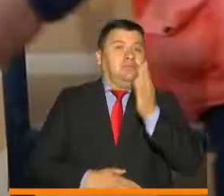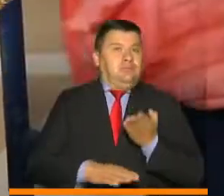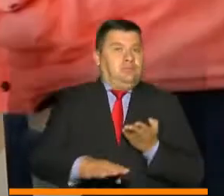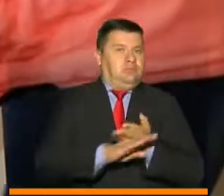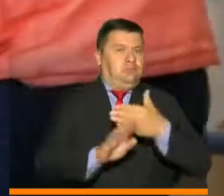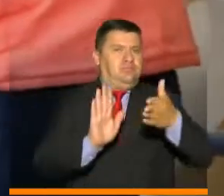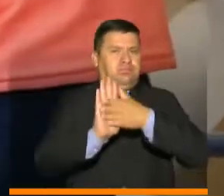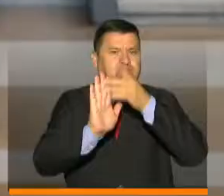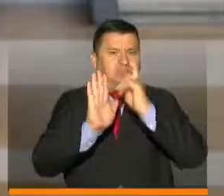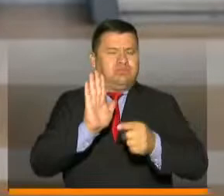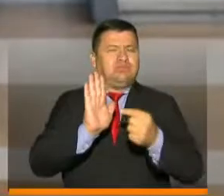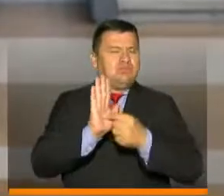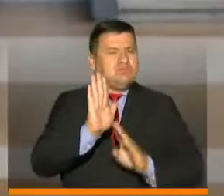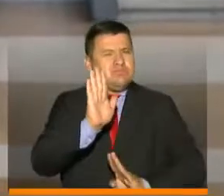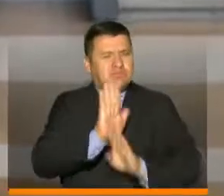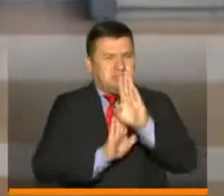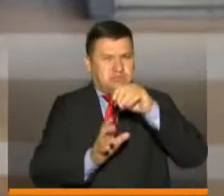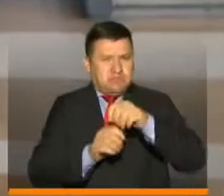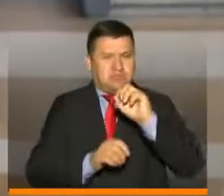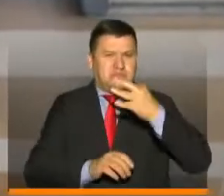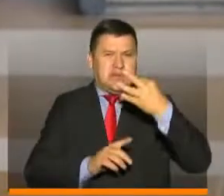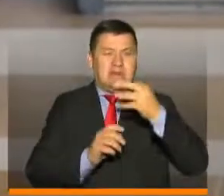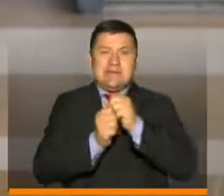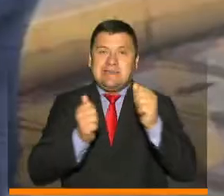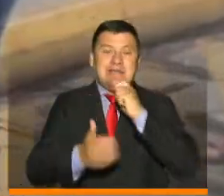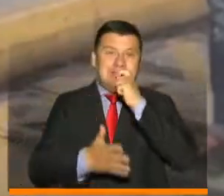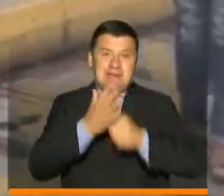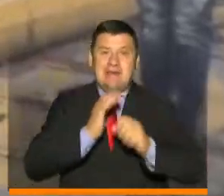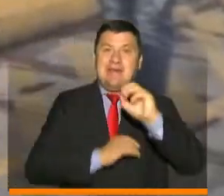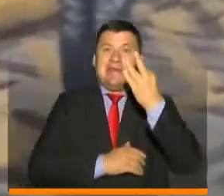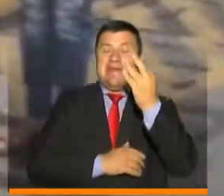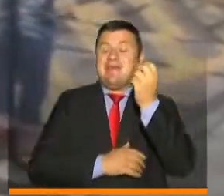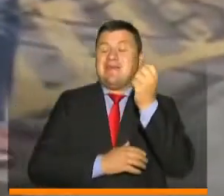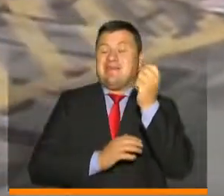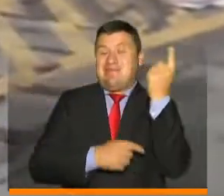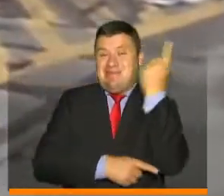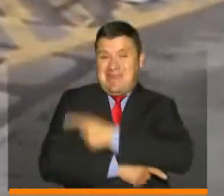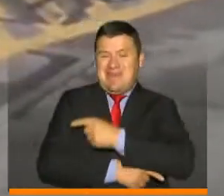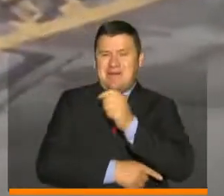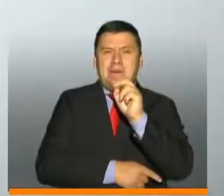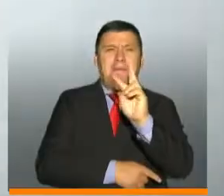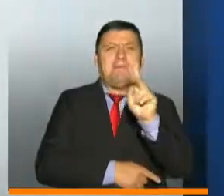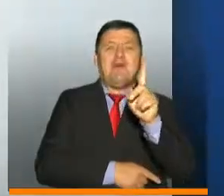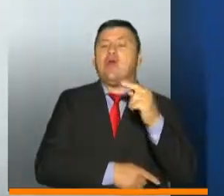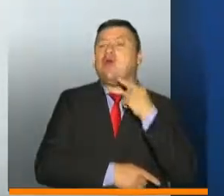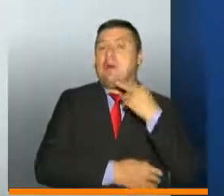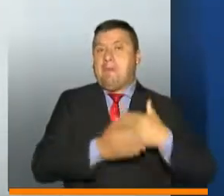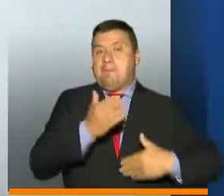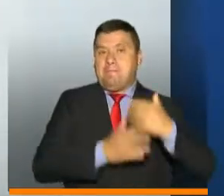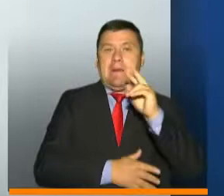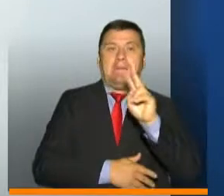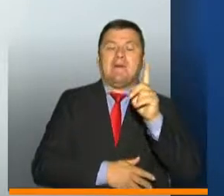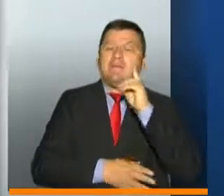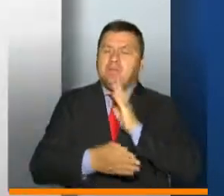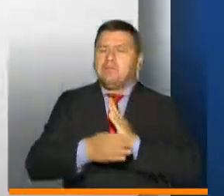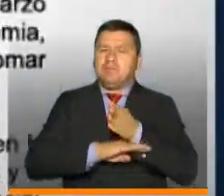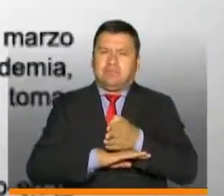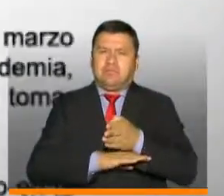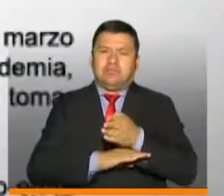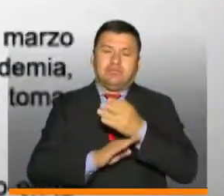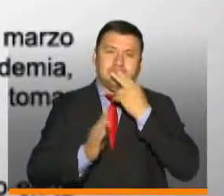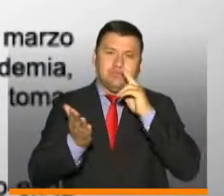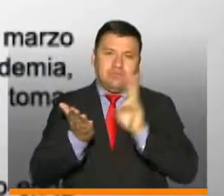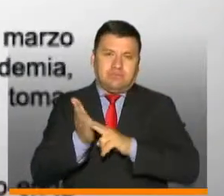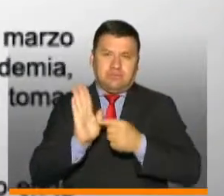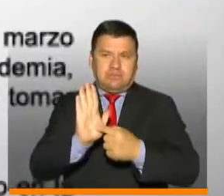las medidas concretas para el desarrollo del tercer día sin IVA el próximo sábado 21 de noviembre. A través de una